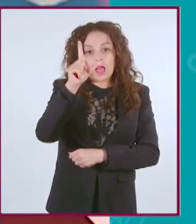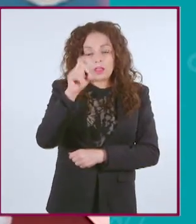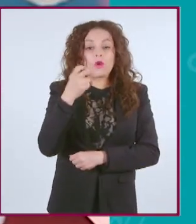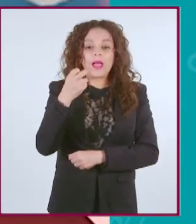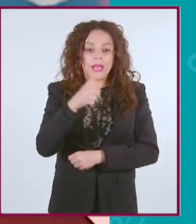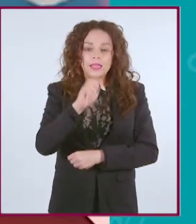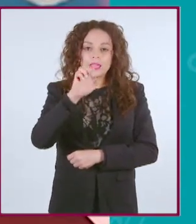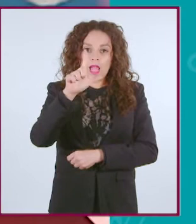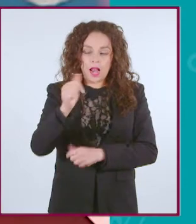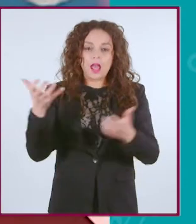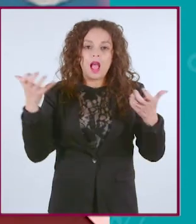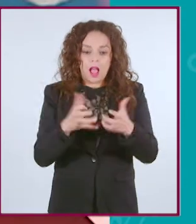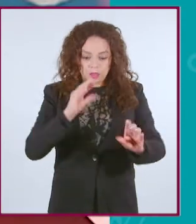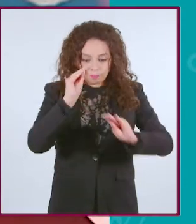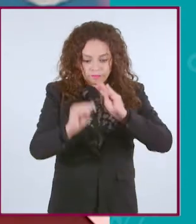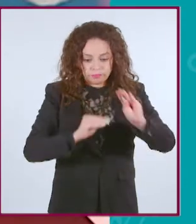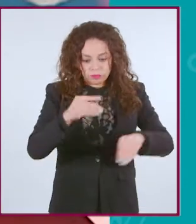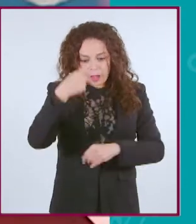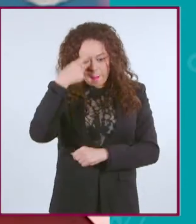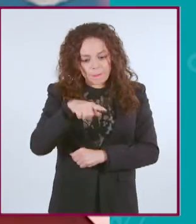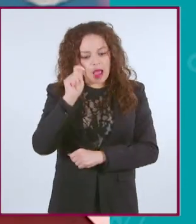para conferirle un aspecto,